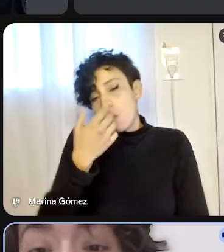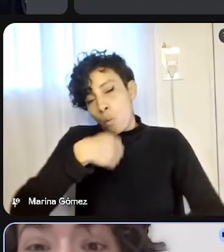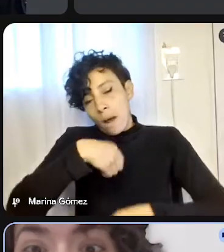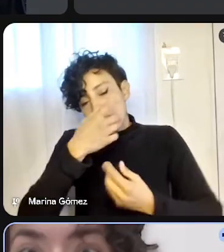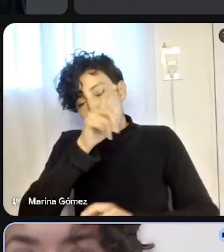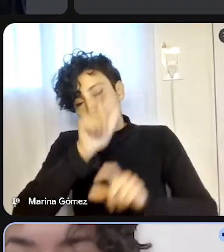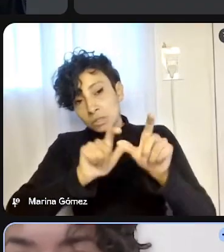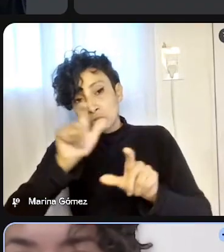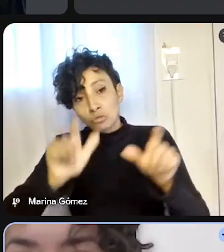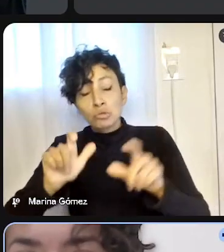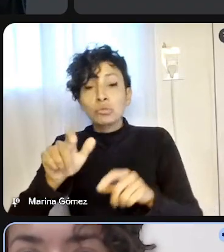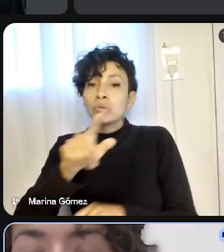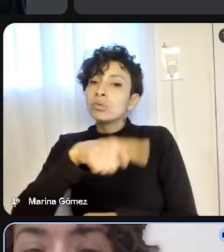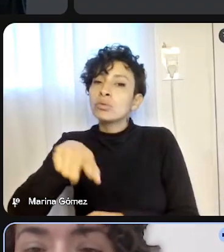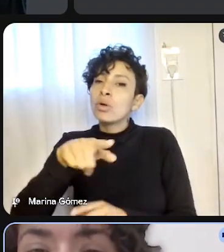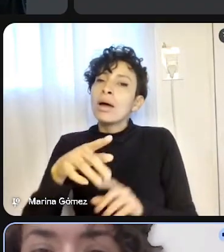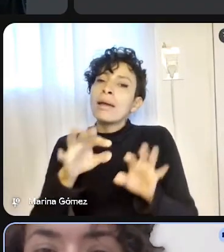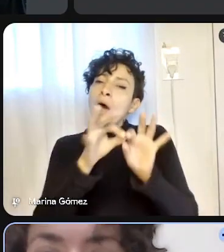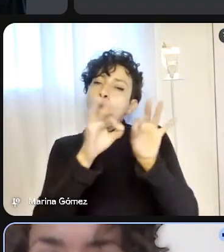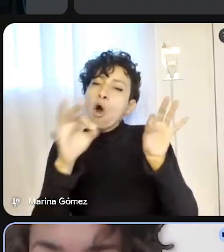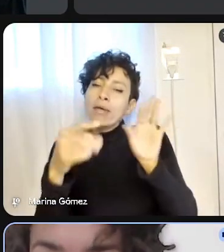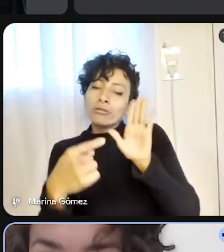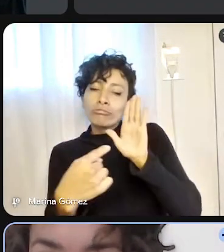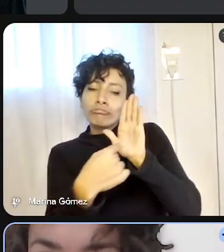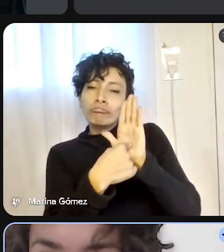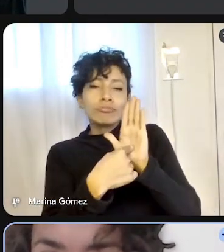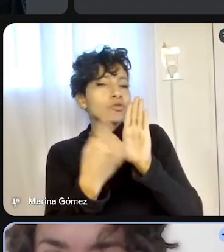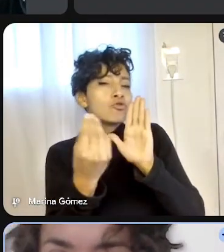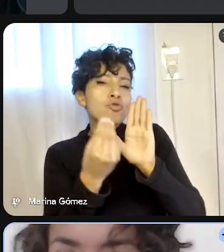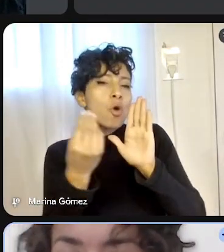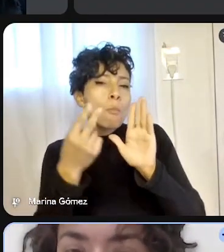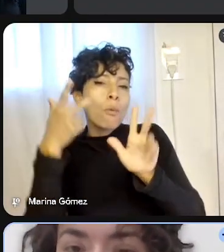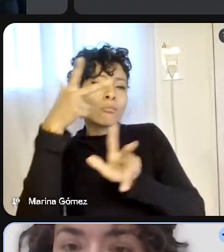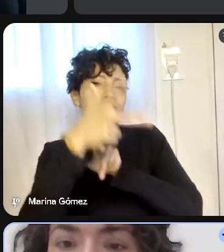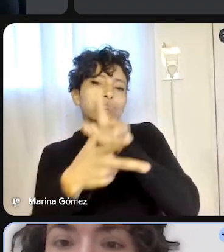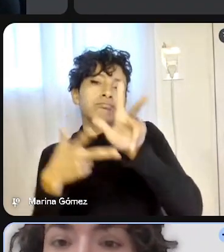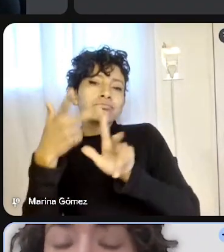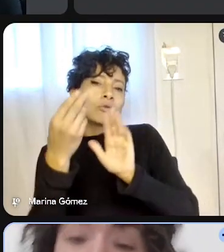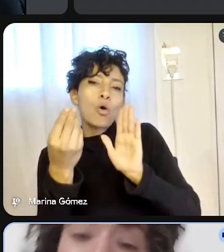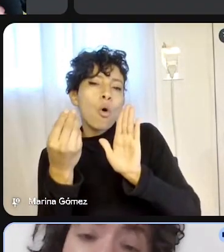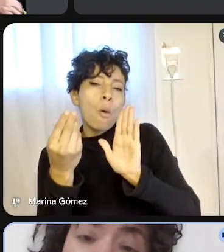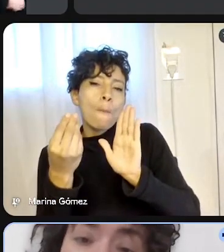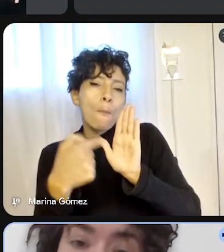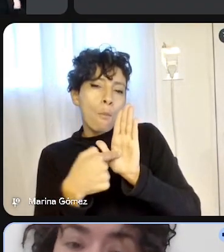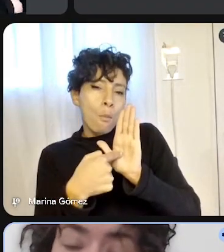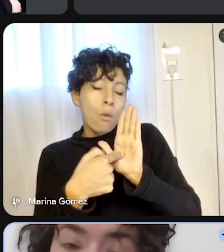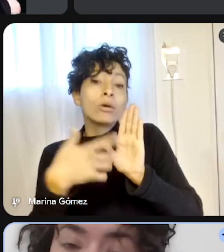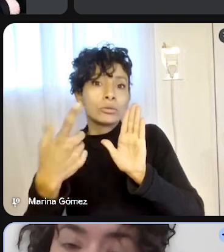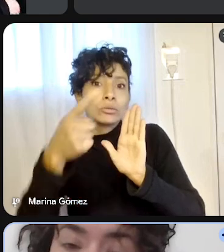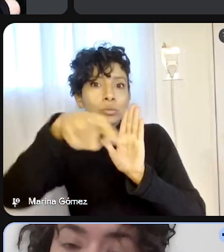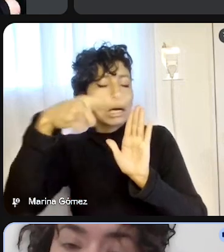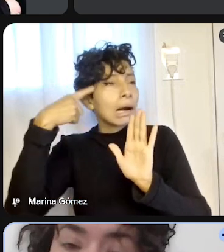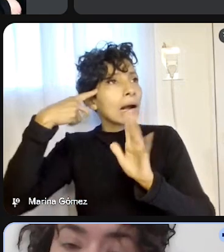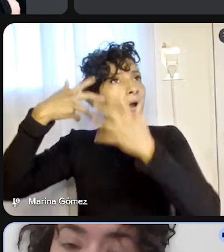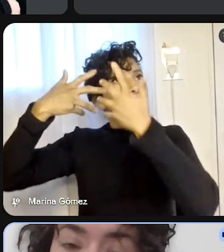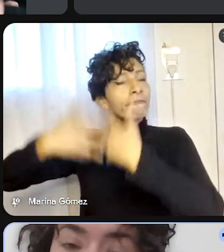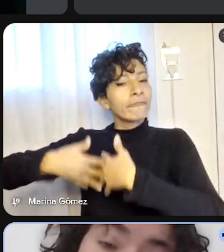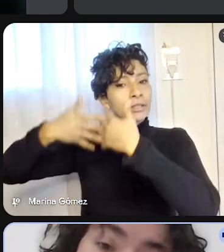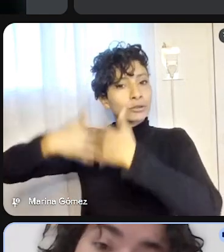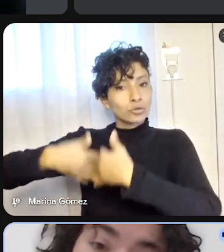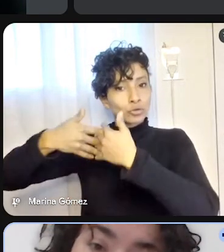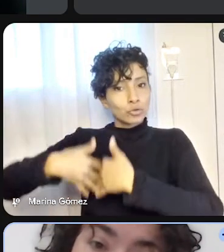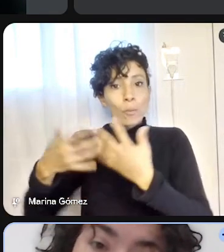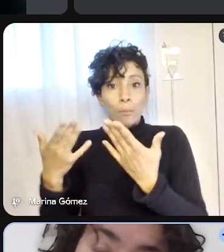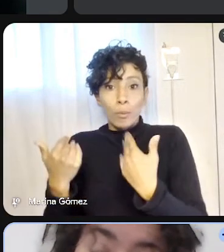decirnos cómo lo harían, ¿sí? Para que podamos reflexionar. Son oraciones que todas tienen el